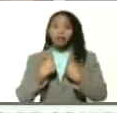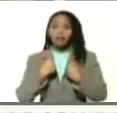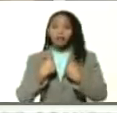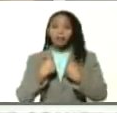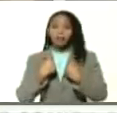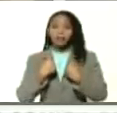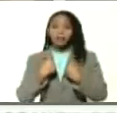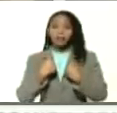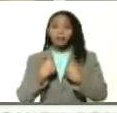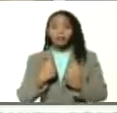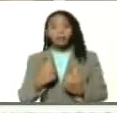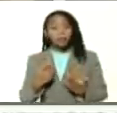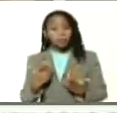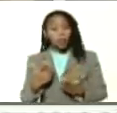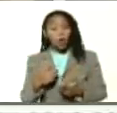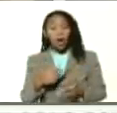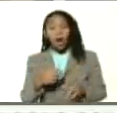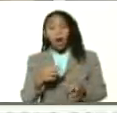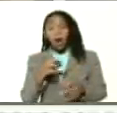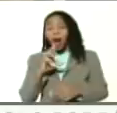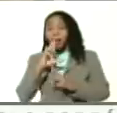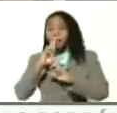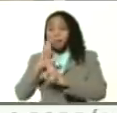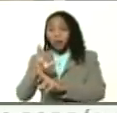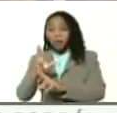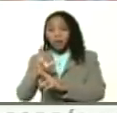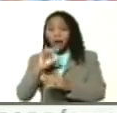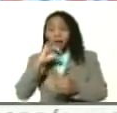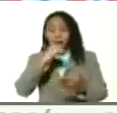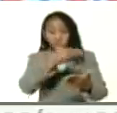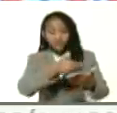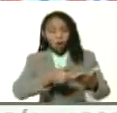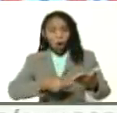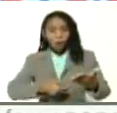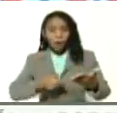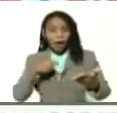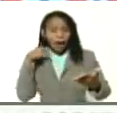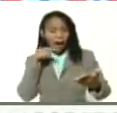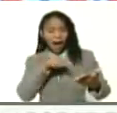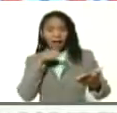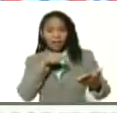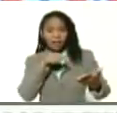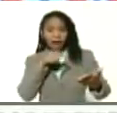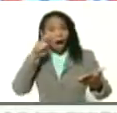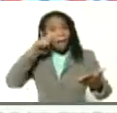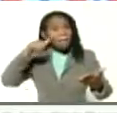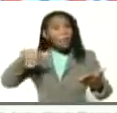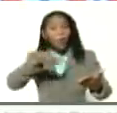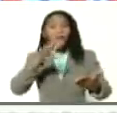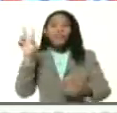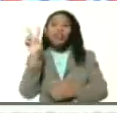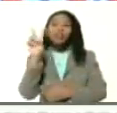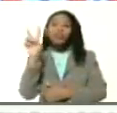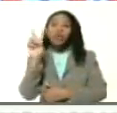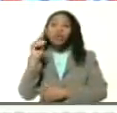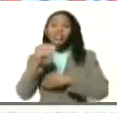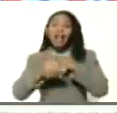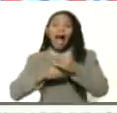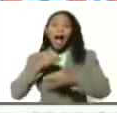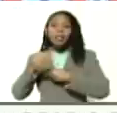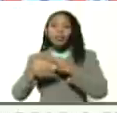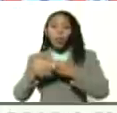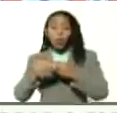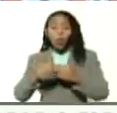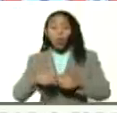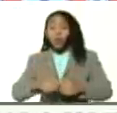canciller, los resultados del informe de la relatora es que al pueblo de Venezuela se le ha causado un gran